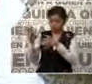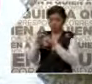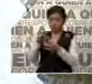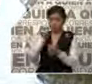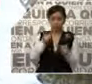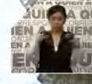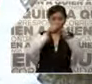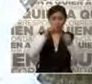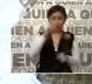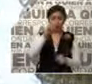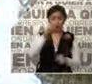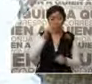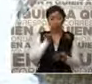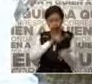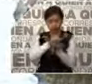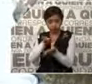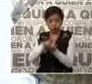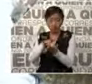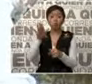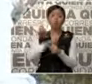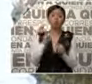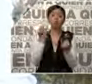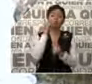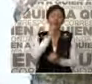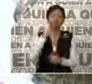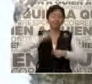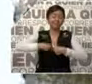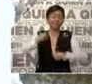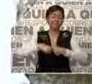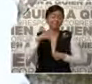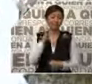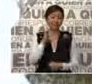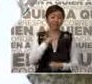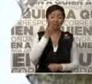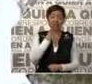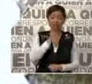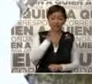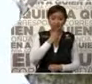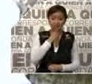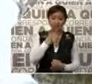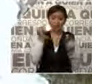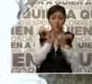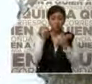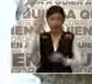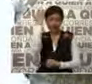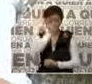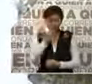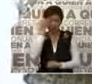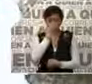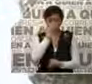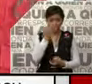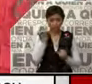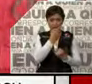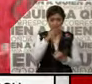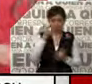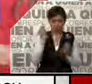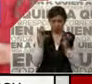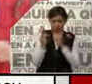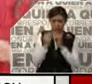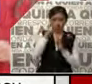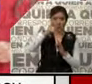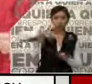y darle un seguimiento porque al parecer padece diabetes. Las autoridades educativas en las que está estudiando el pequeño se han acercado a ellos también